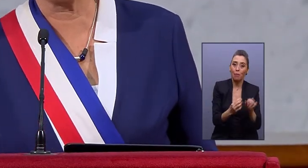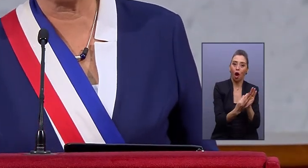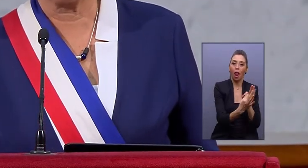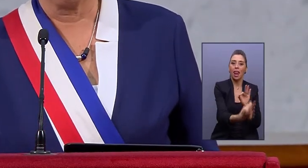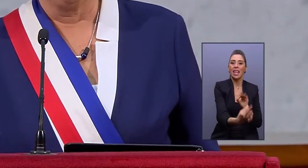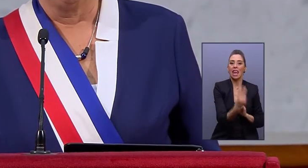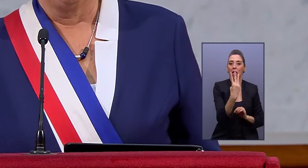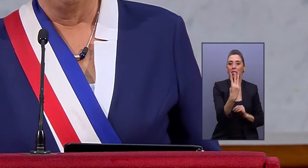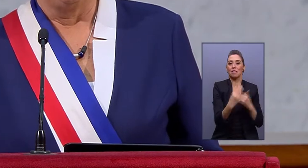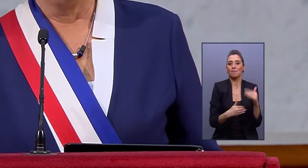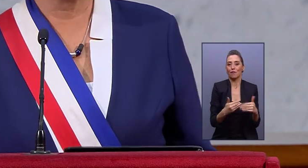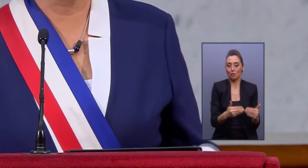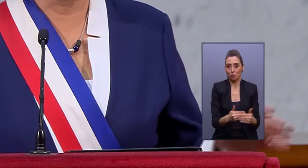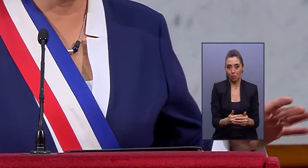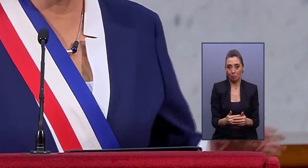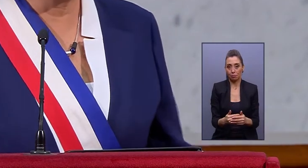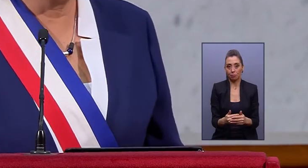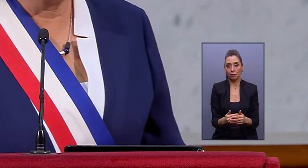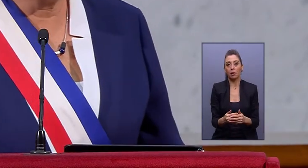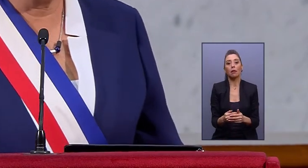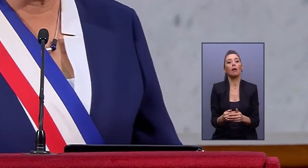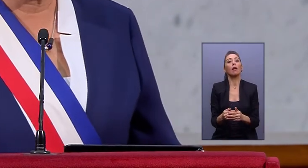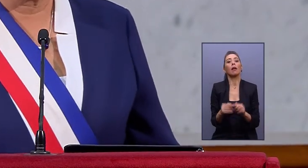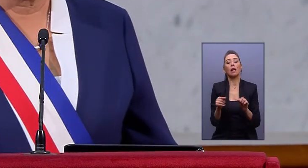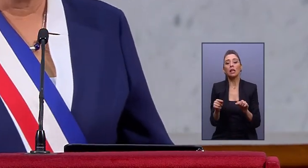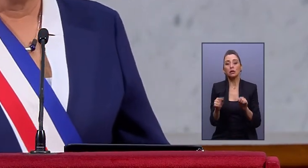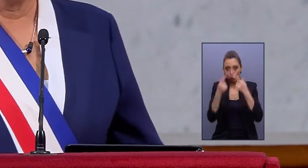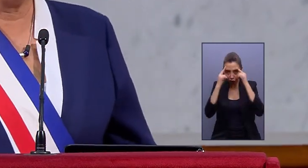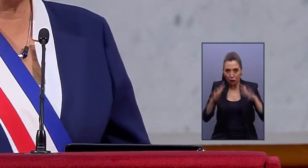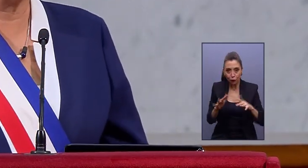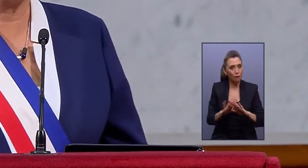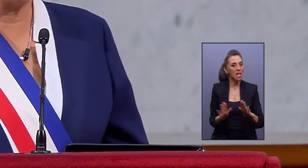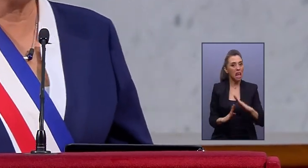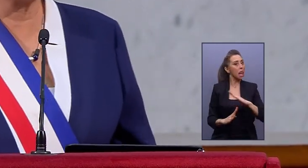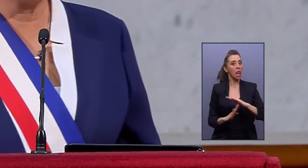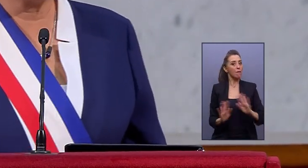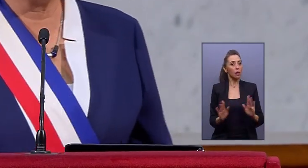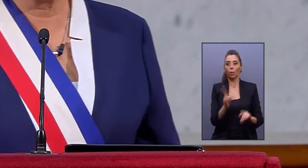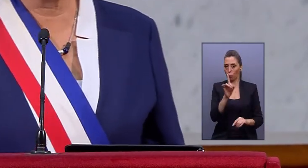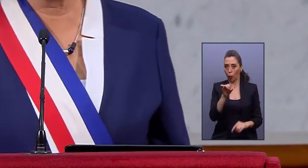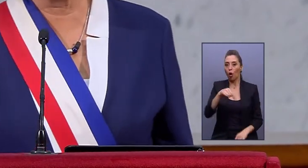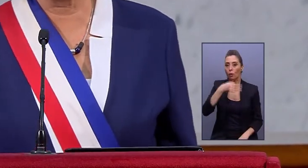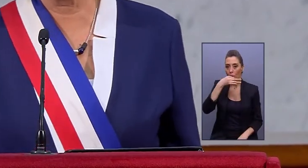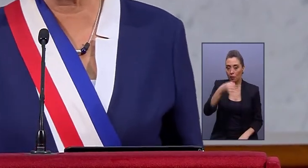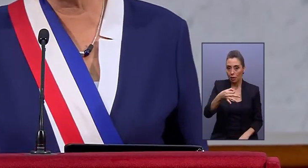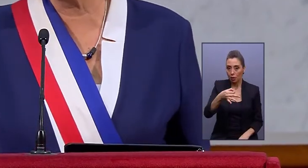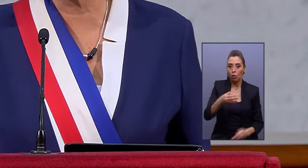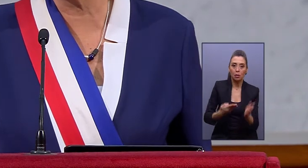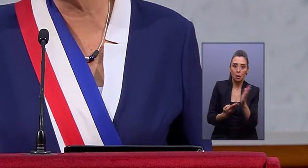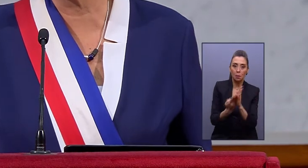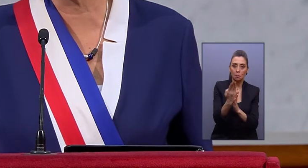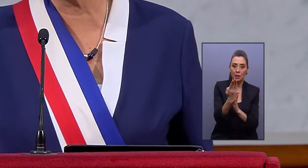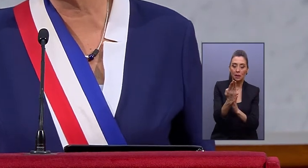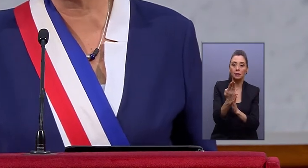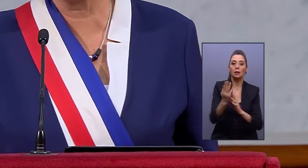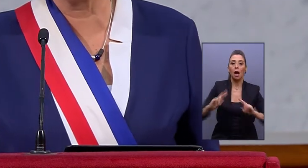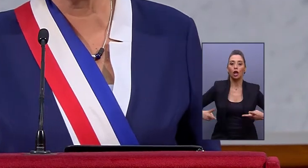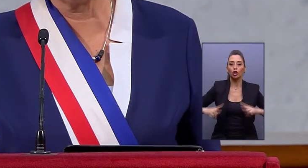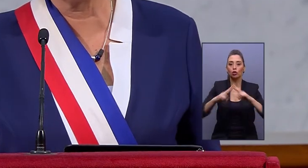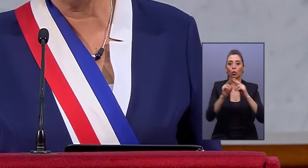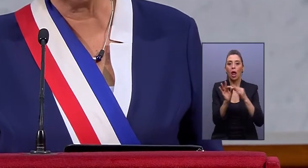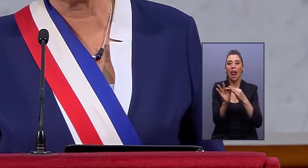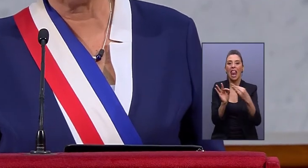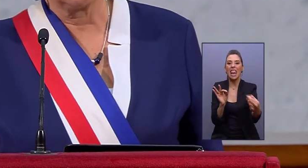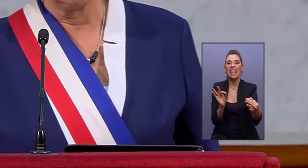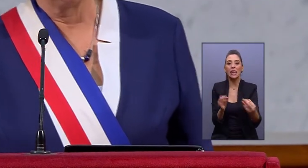línea 3. Pero no podemos detenernos en este esfuerzo. Por eso quiero anunciar hoy que vamos a dar la partida al proceso de construcción de la línea